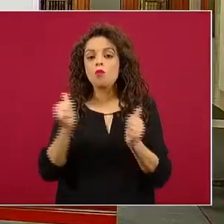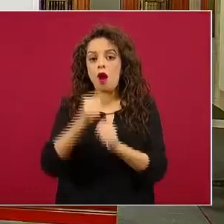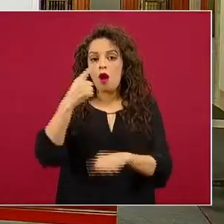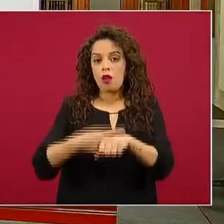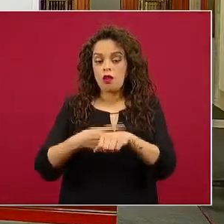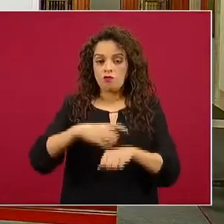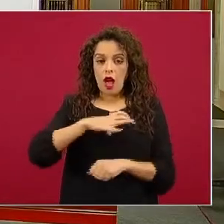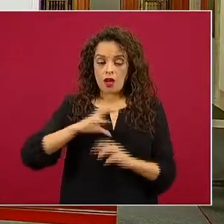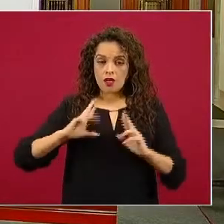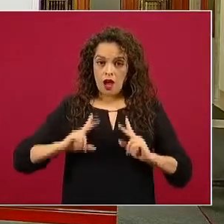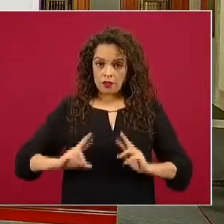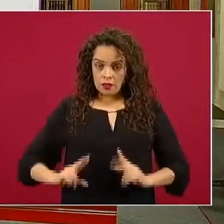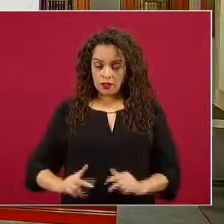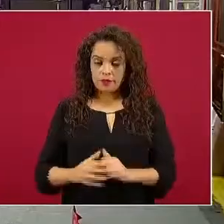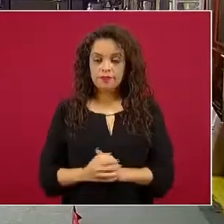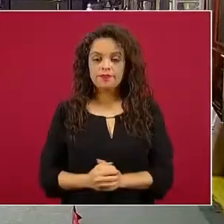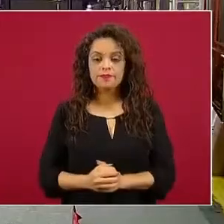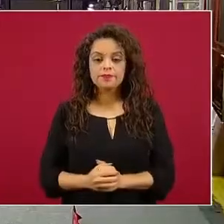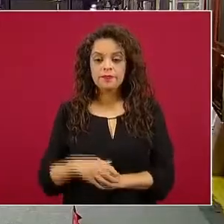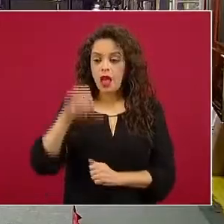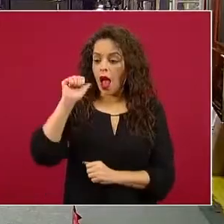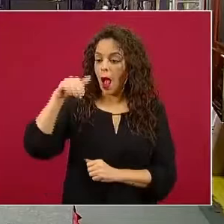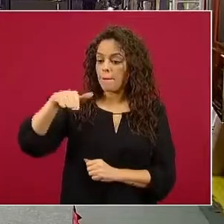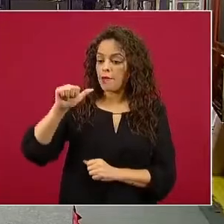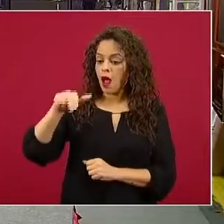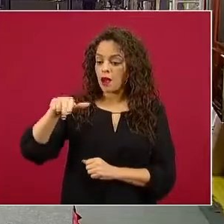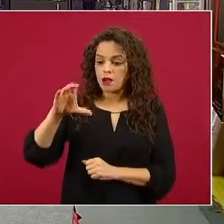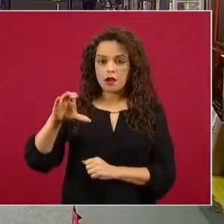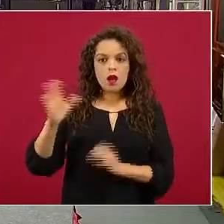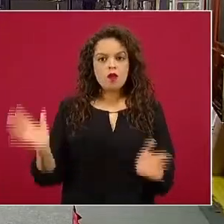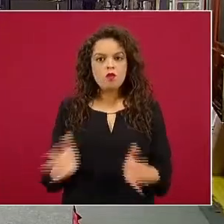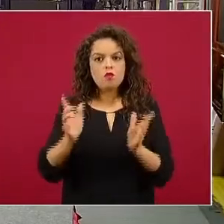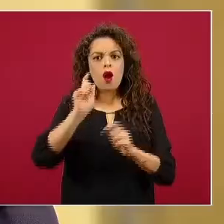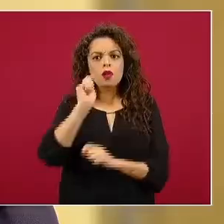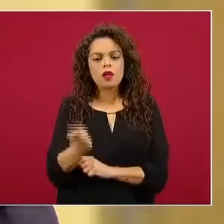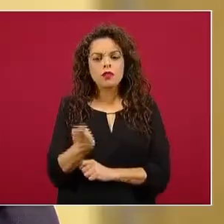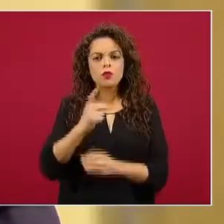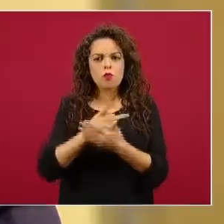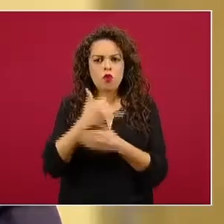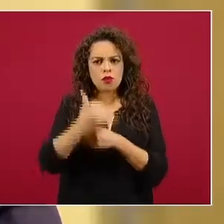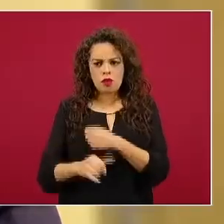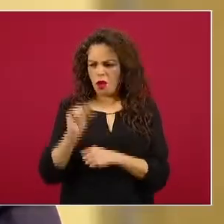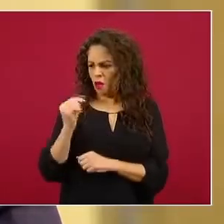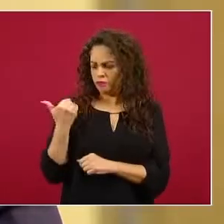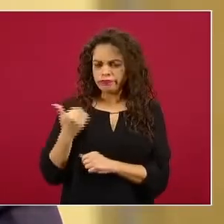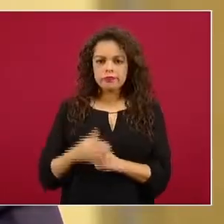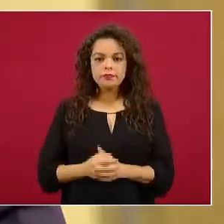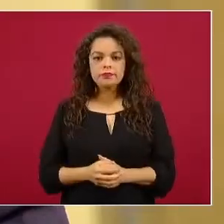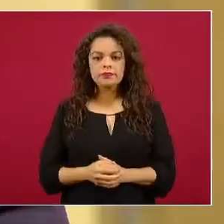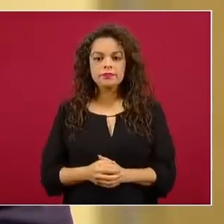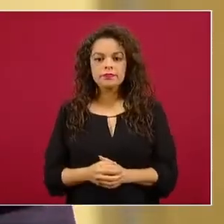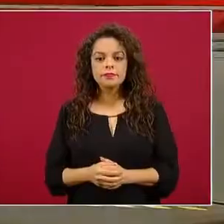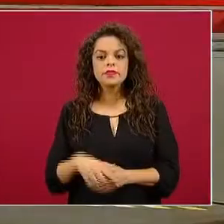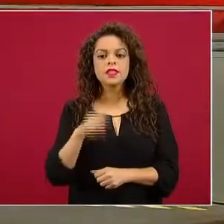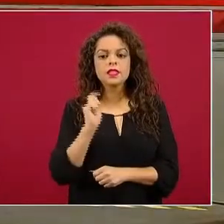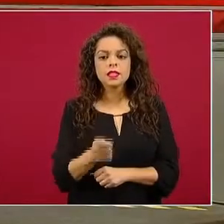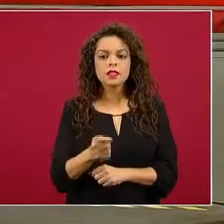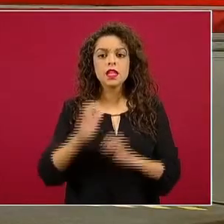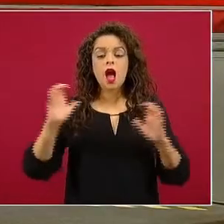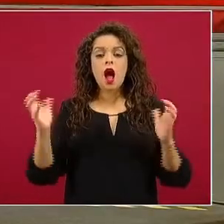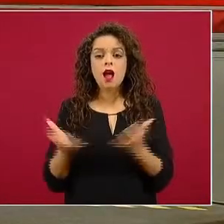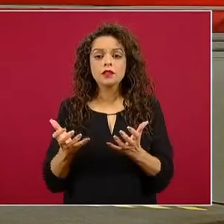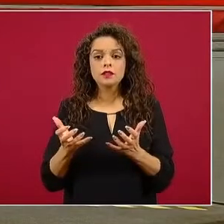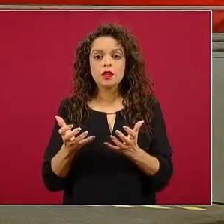de los proyectos que AMANC impulsó en una administración reciente fue el desarrollo de un